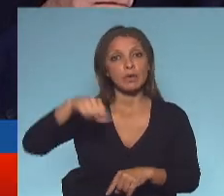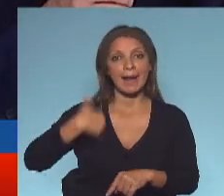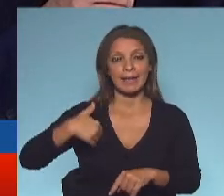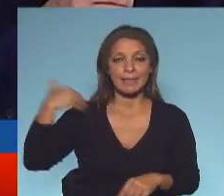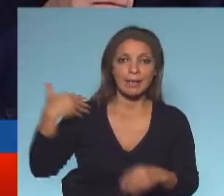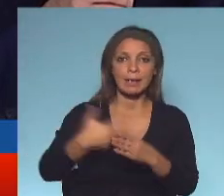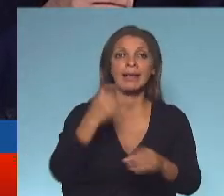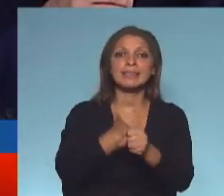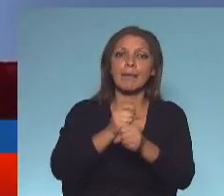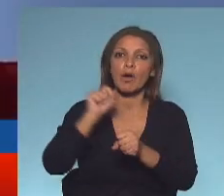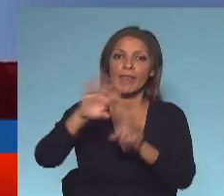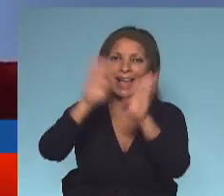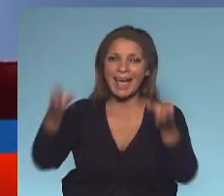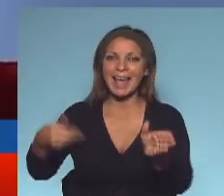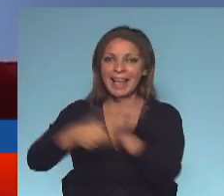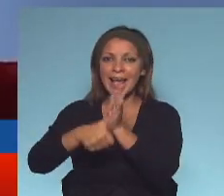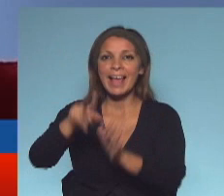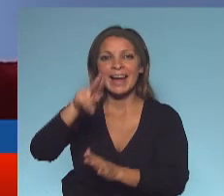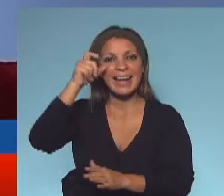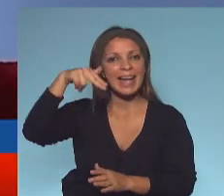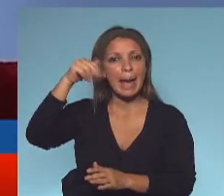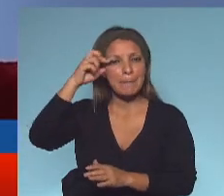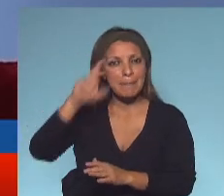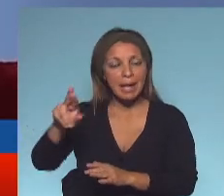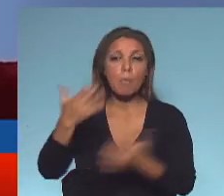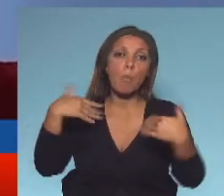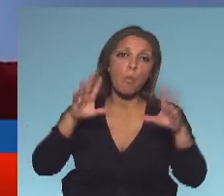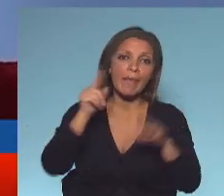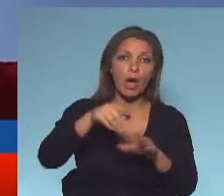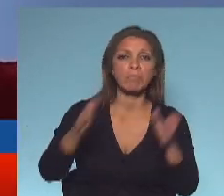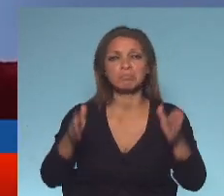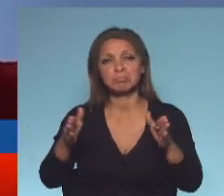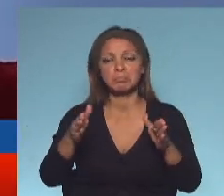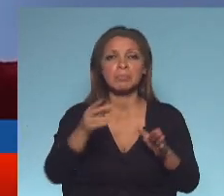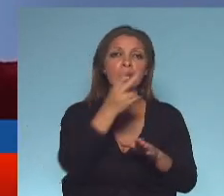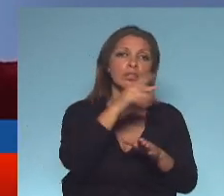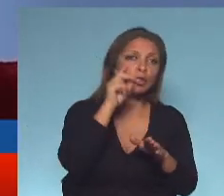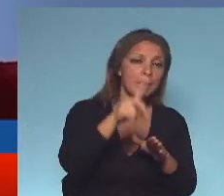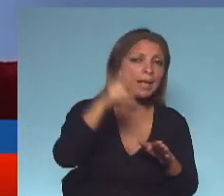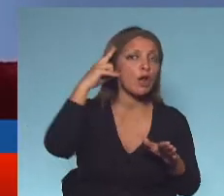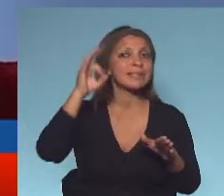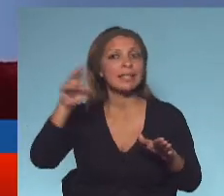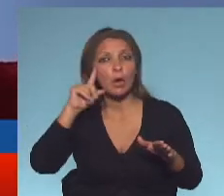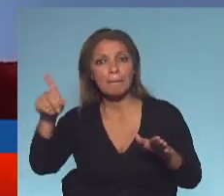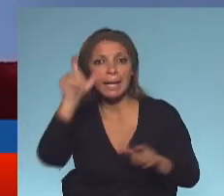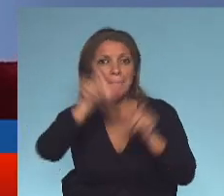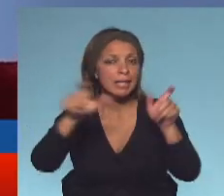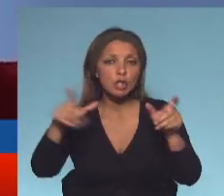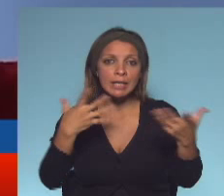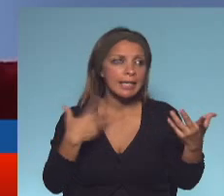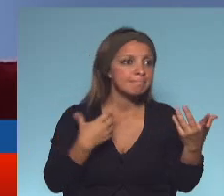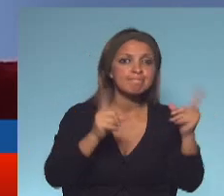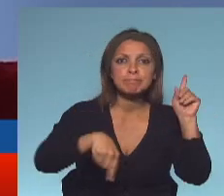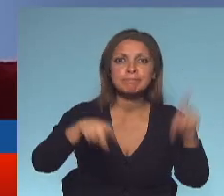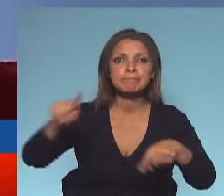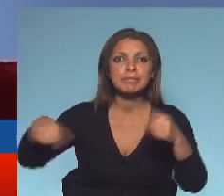el RENAPER, puede haber todavía hoy entre 200.000 y 900.000 NN. Es un mapa desconocido,